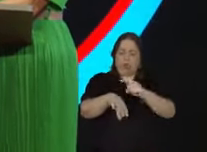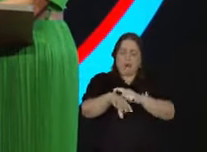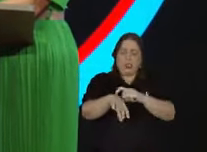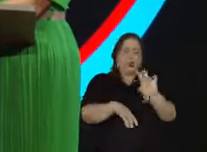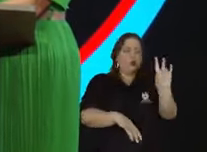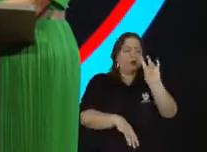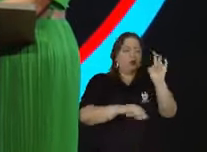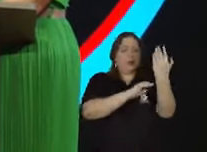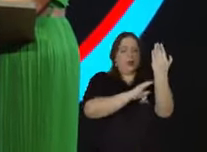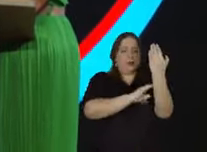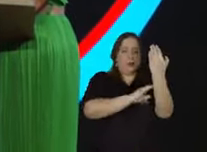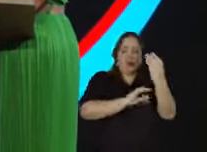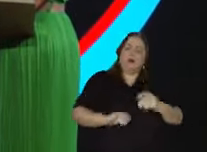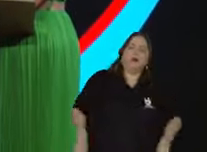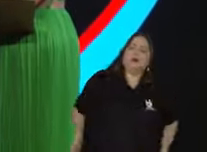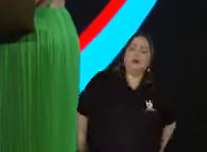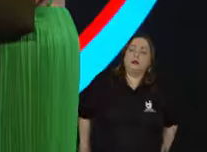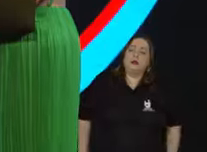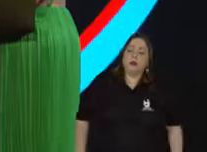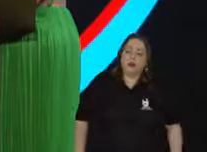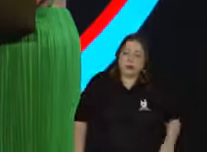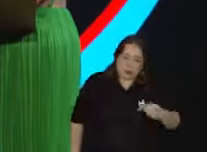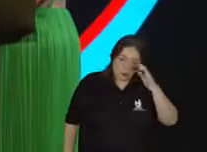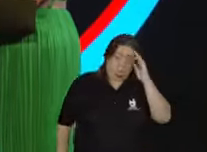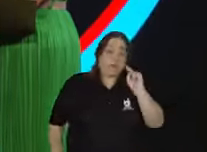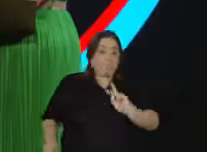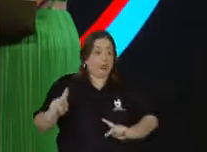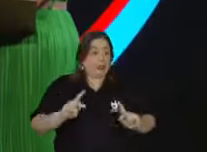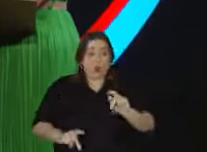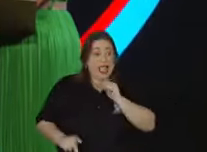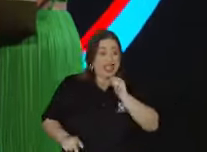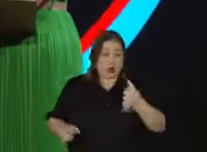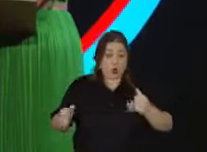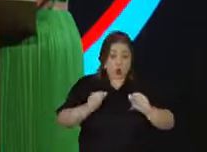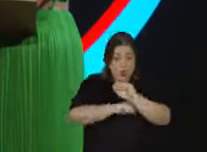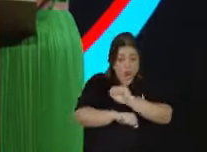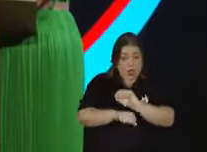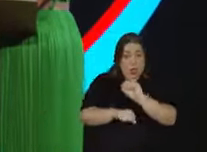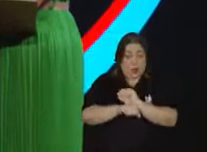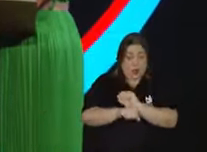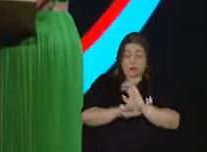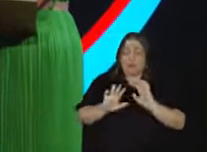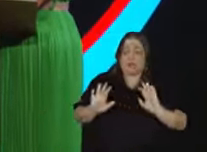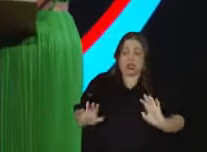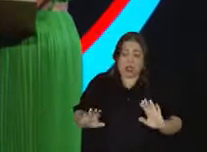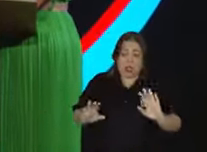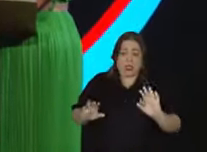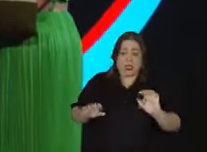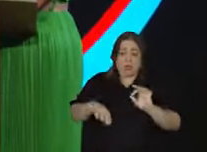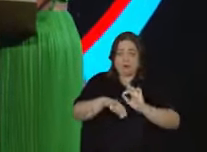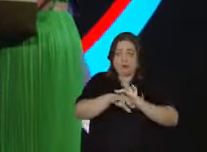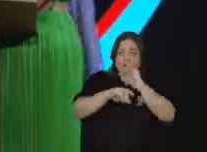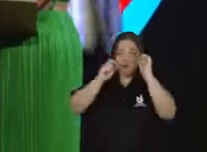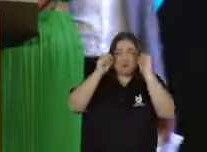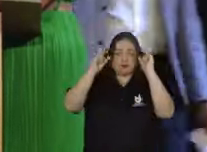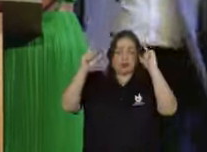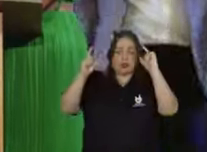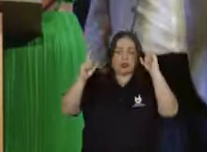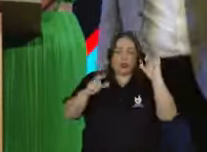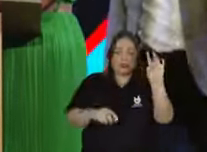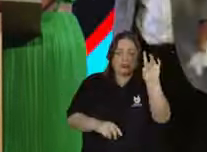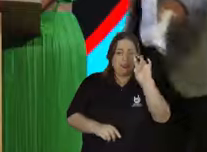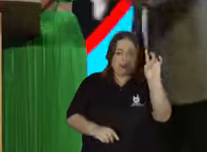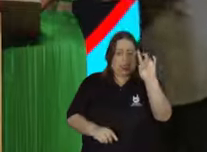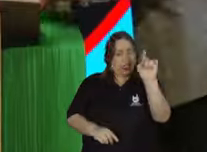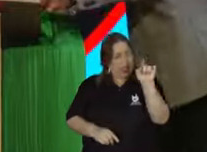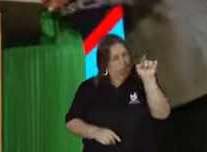estamos, ¿verdad? Aquellos que están jubilados, retirados, que no están trabajando, que pueden ser madrugadores. A las 7 de la mañana estamos en la High School